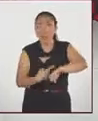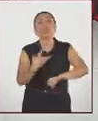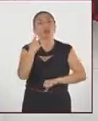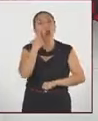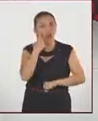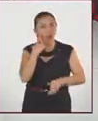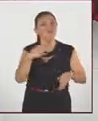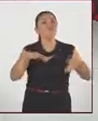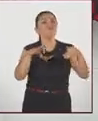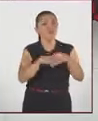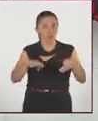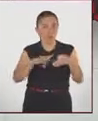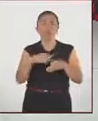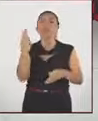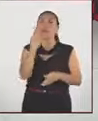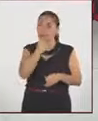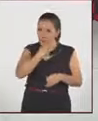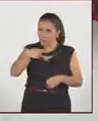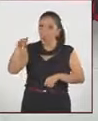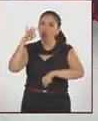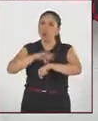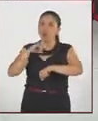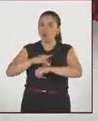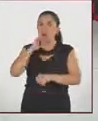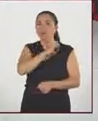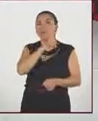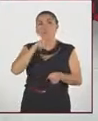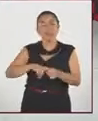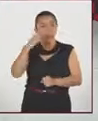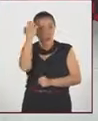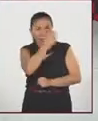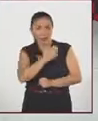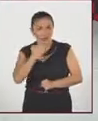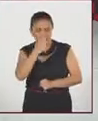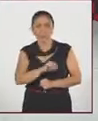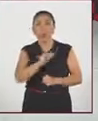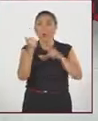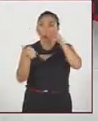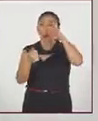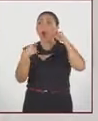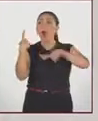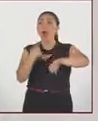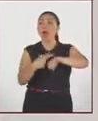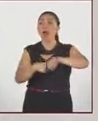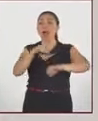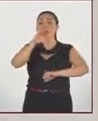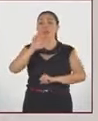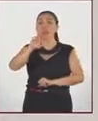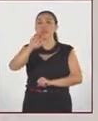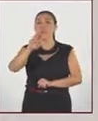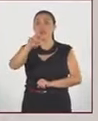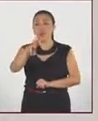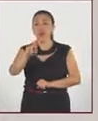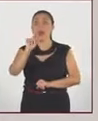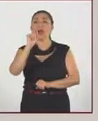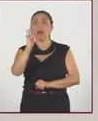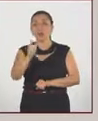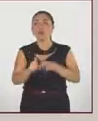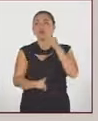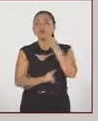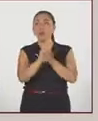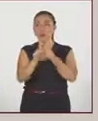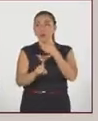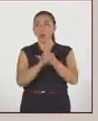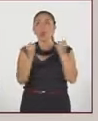frecuente y sí necesita de atención por un especialista. La enfermedad de Sever, que es un problema que también